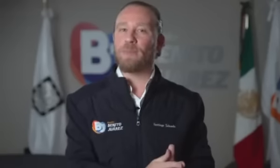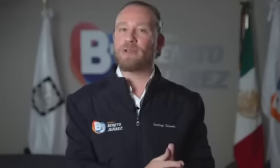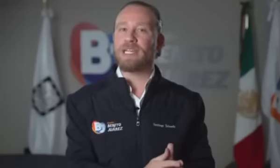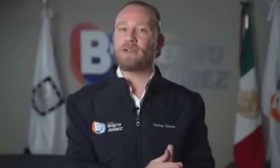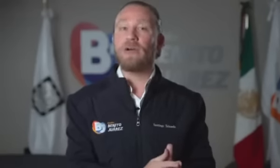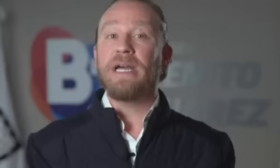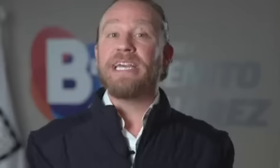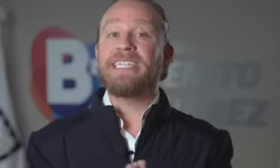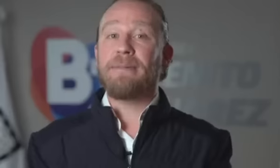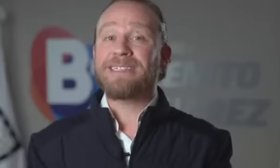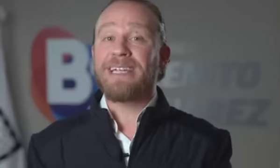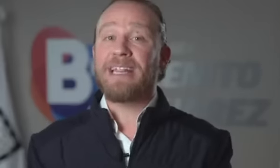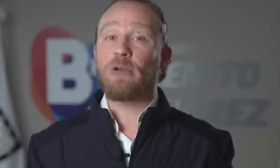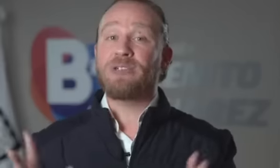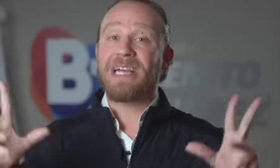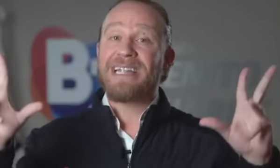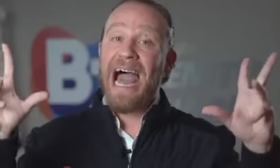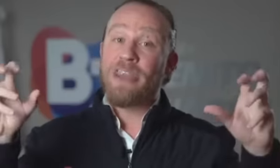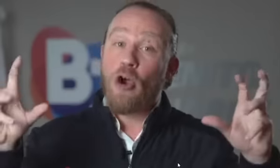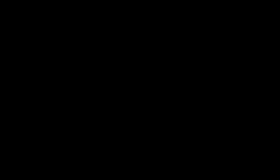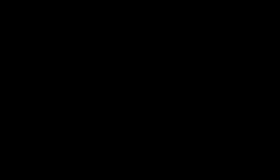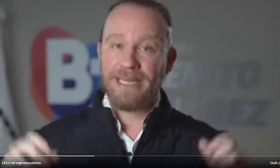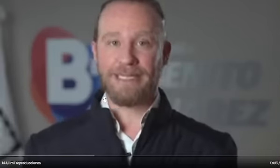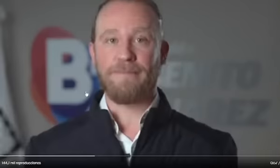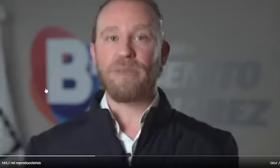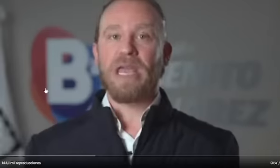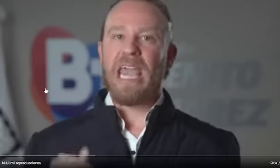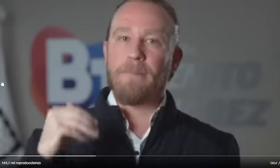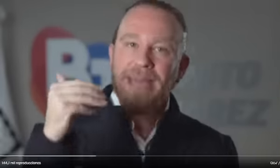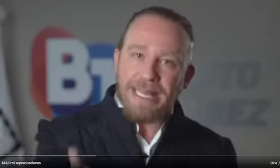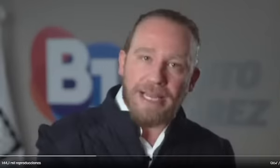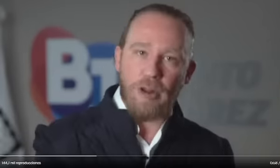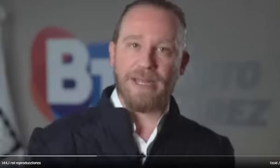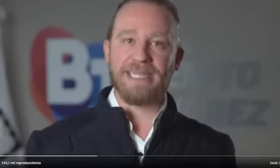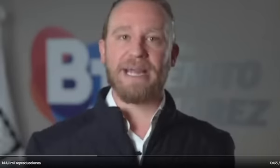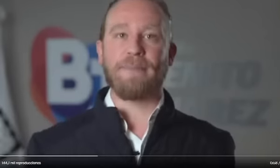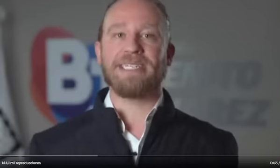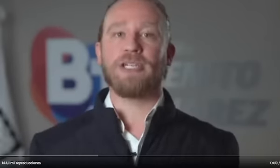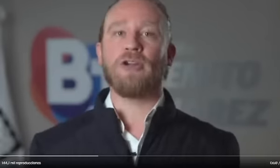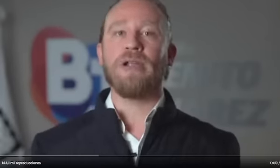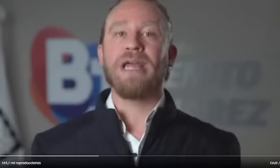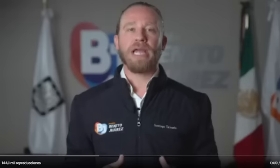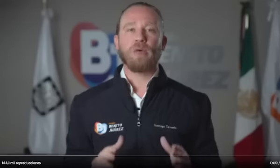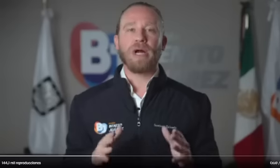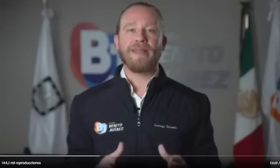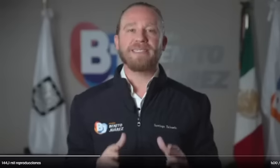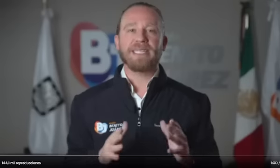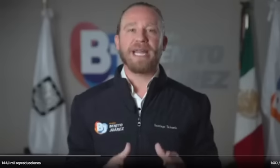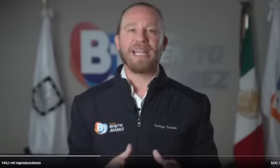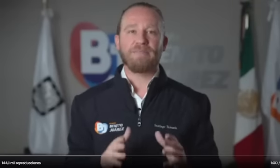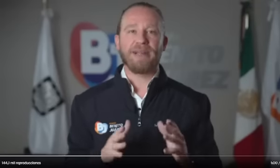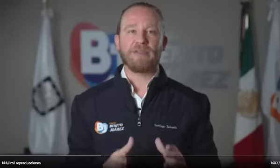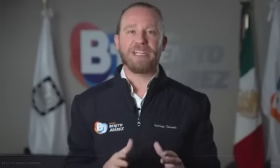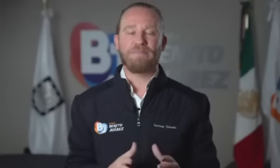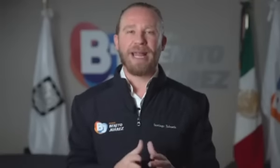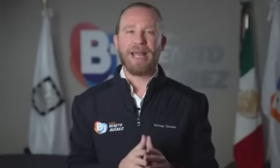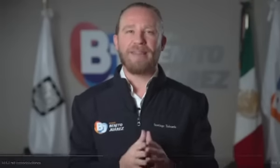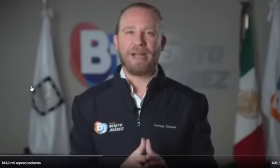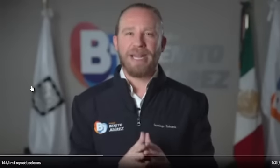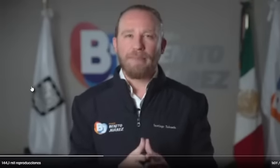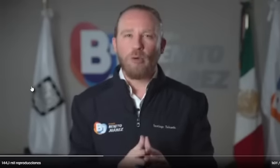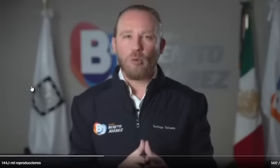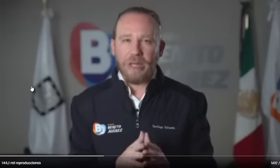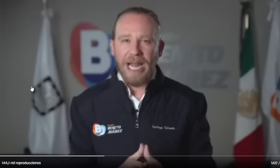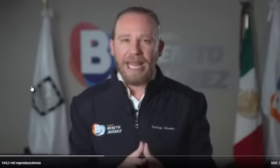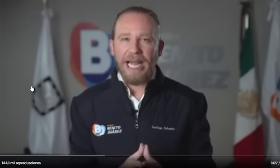del debido proceso y se basan en denuncias anónimas, emiten órdenes de aprehensión en lugar de citar a las personas para que